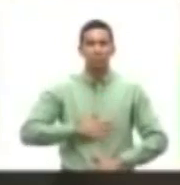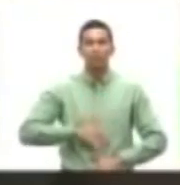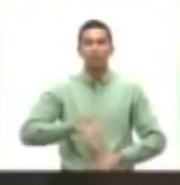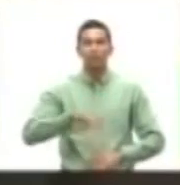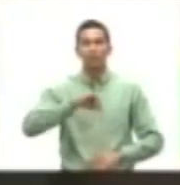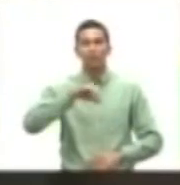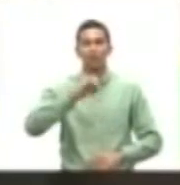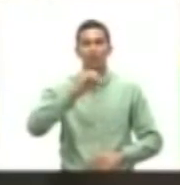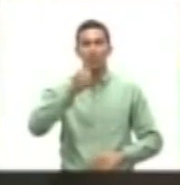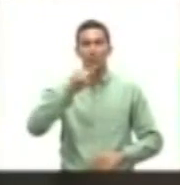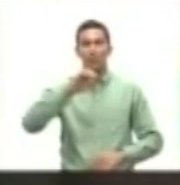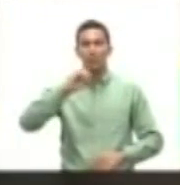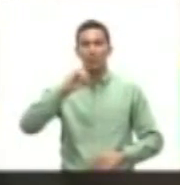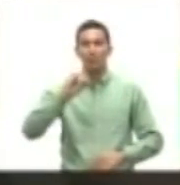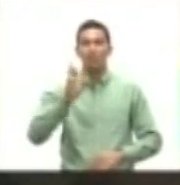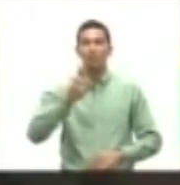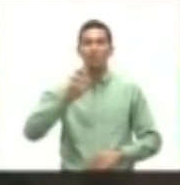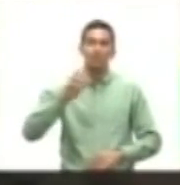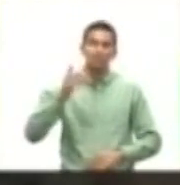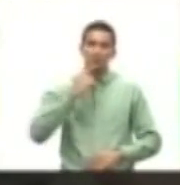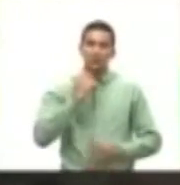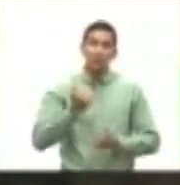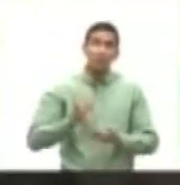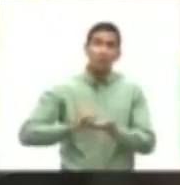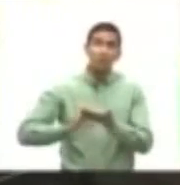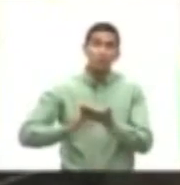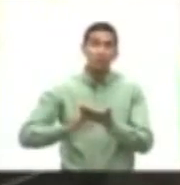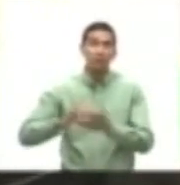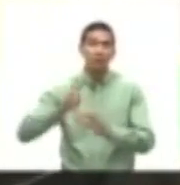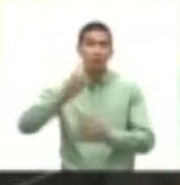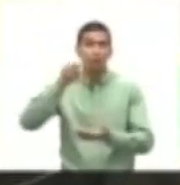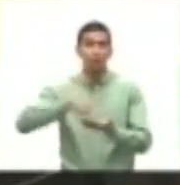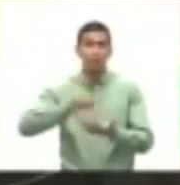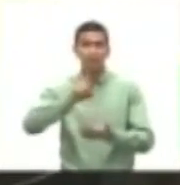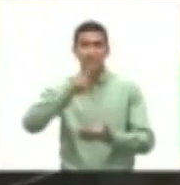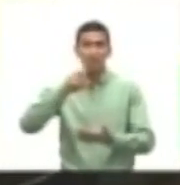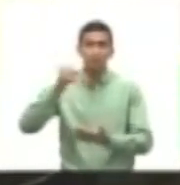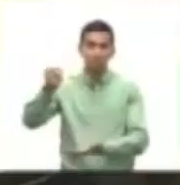una solución por parte del ministro, que esos recursos vuelvan al 2017 y así no tengamos